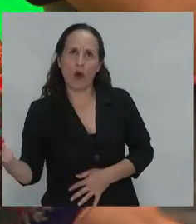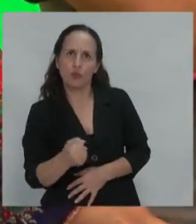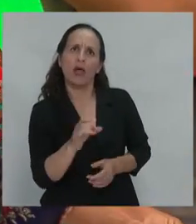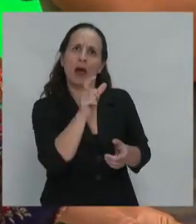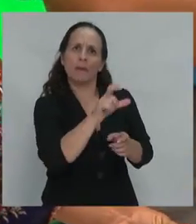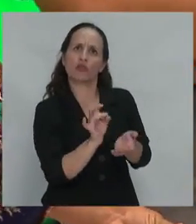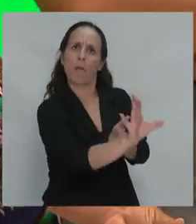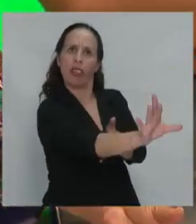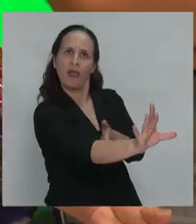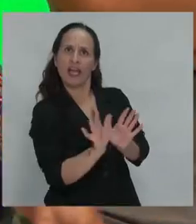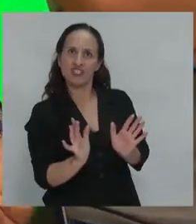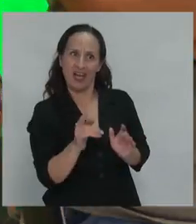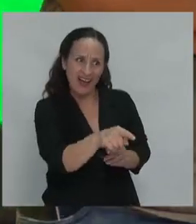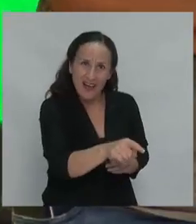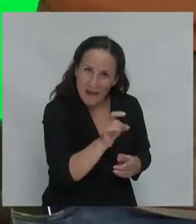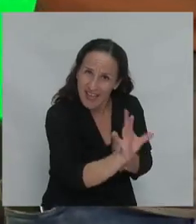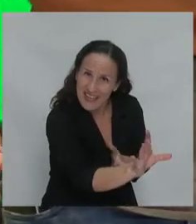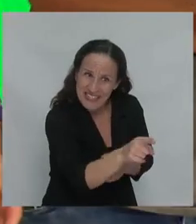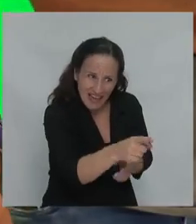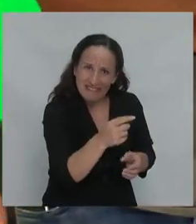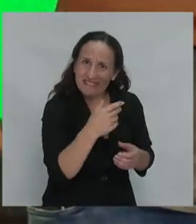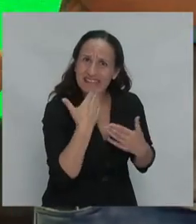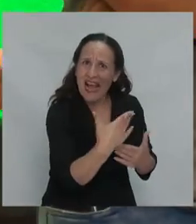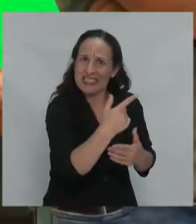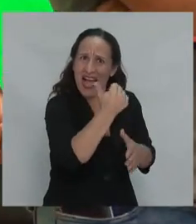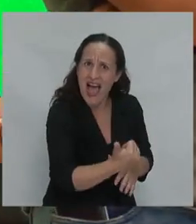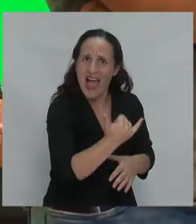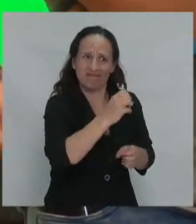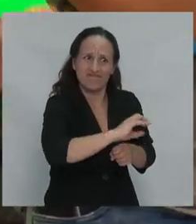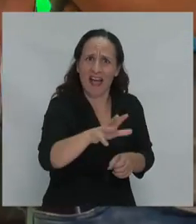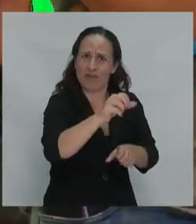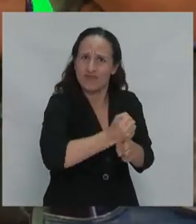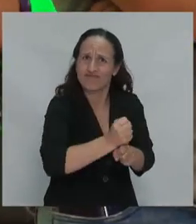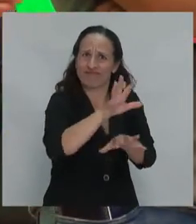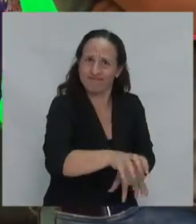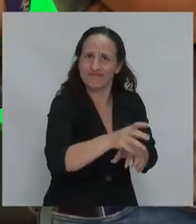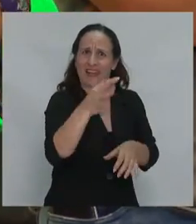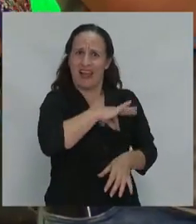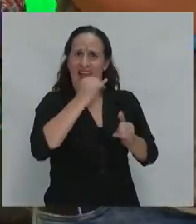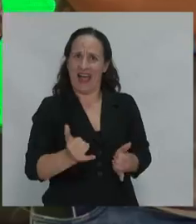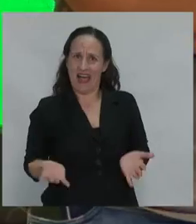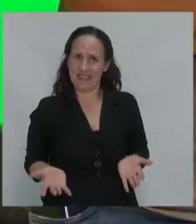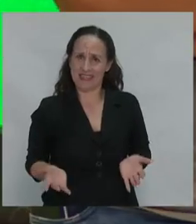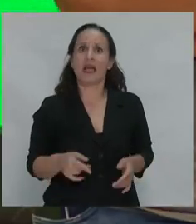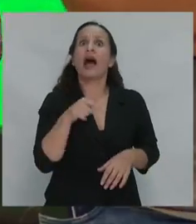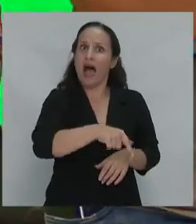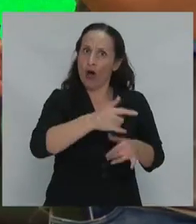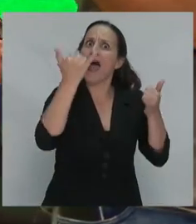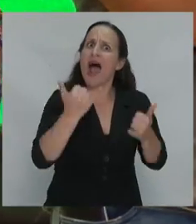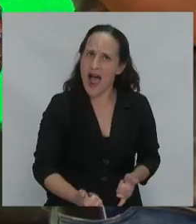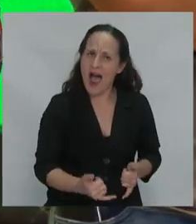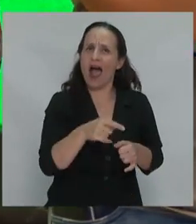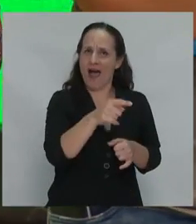que te produce la tierra y eso no entonces esas cosas que hoy tenemos un seguro de desempleo extendido